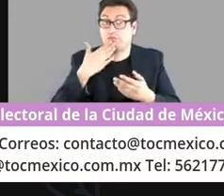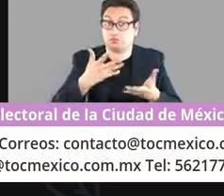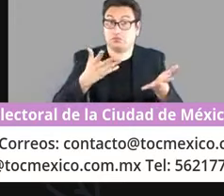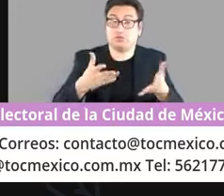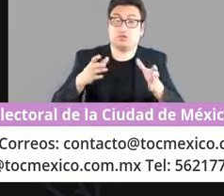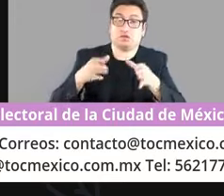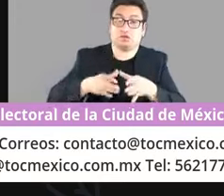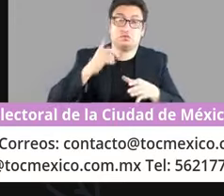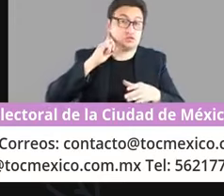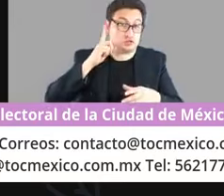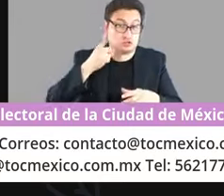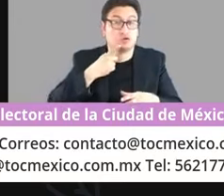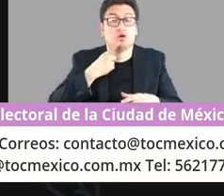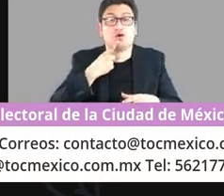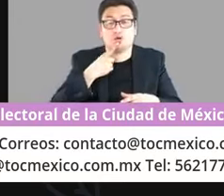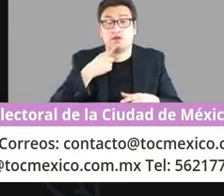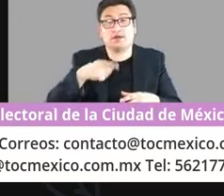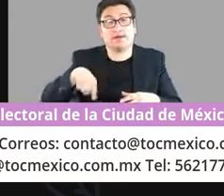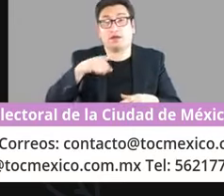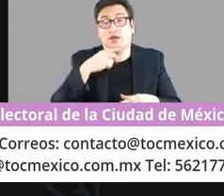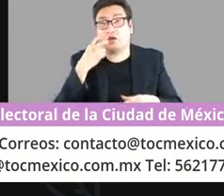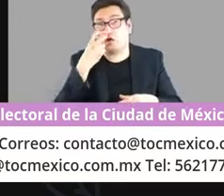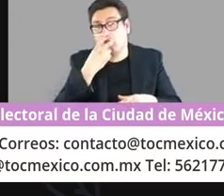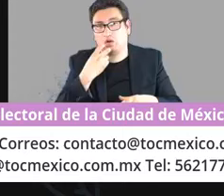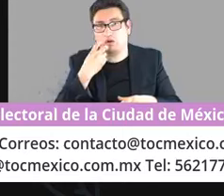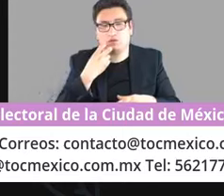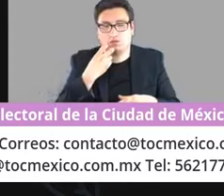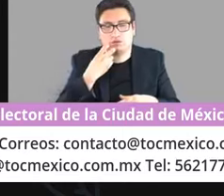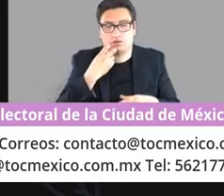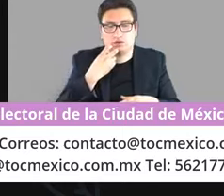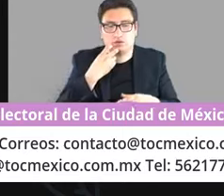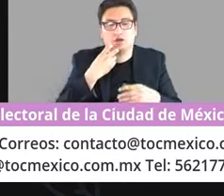no está oralizada. Digo, el nombre es